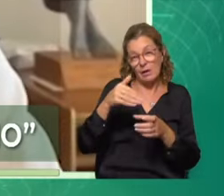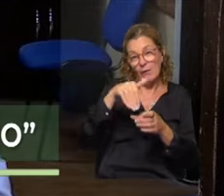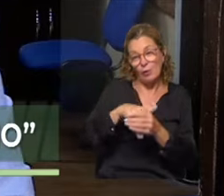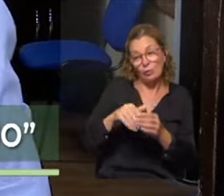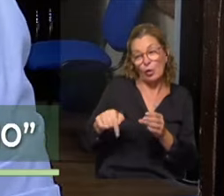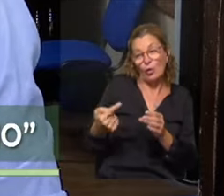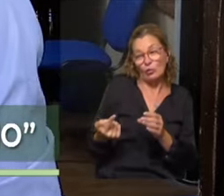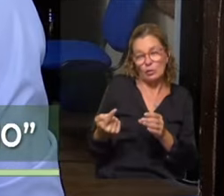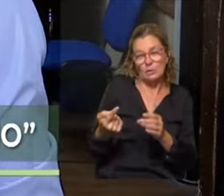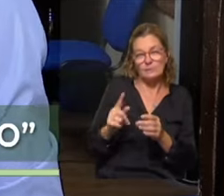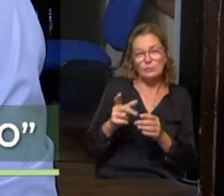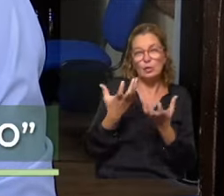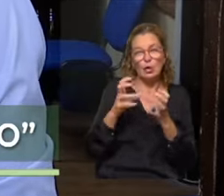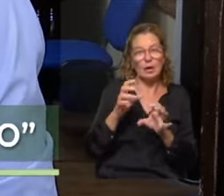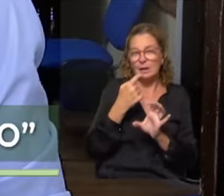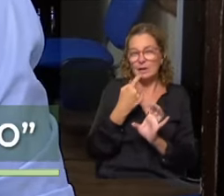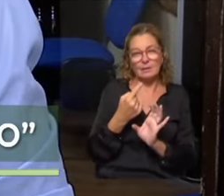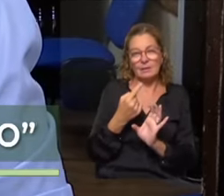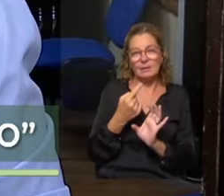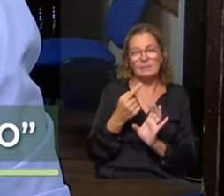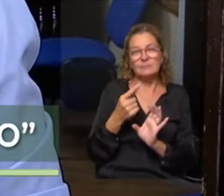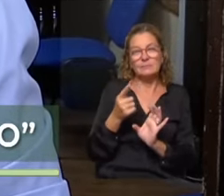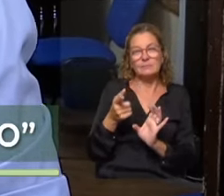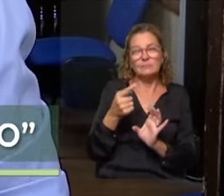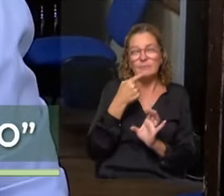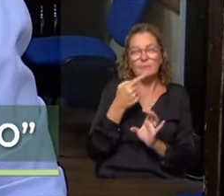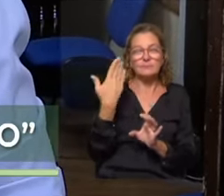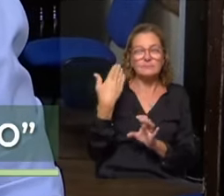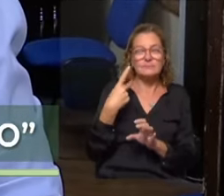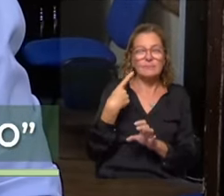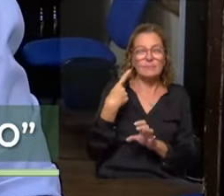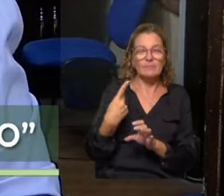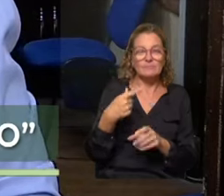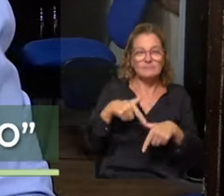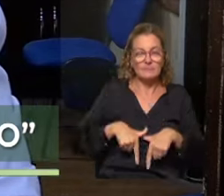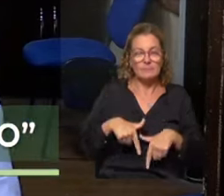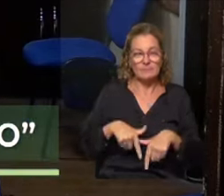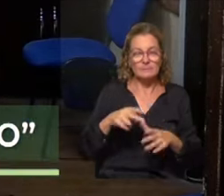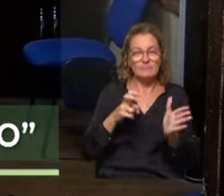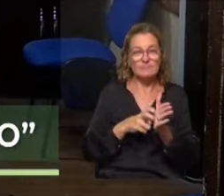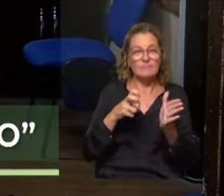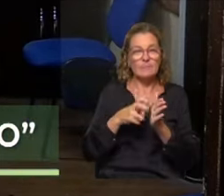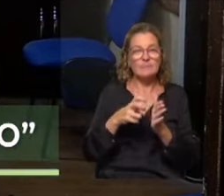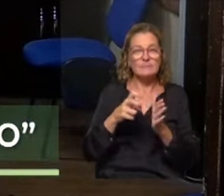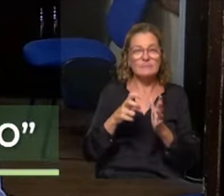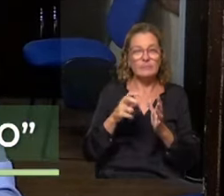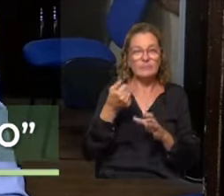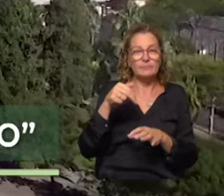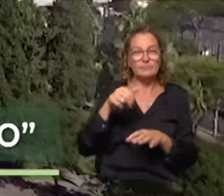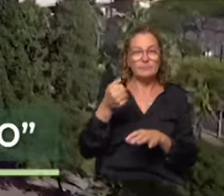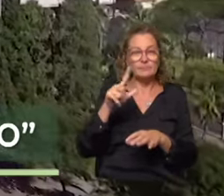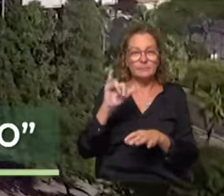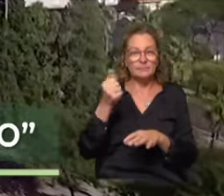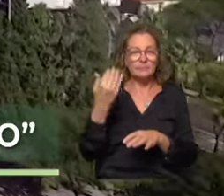prestado. Lima no quiso calificar la decisión del ahora exdirector de obras de la Intendencia salteña y de Analía Fernández,